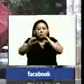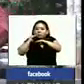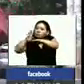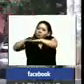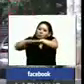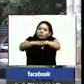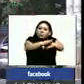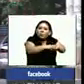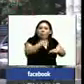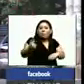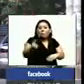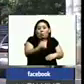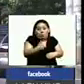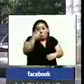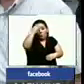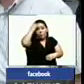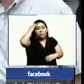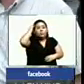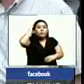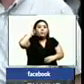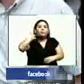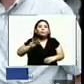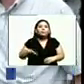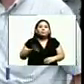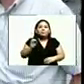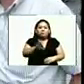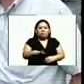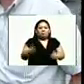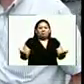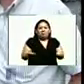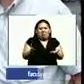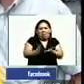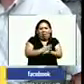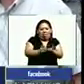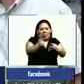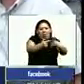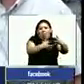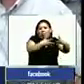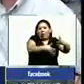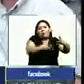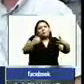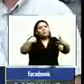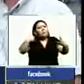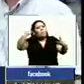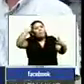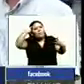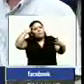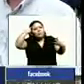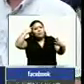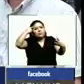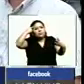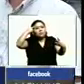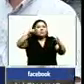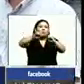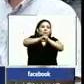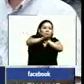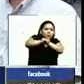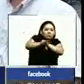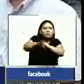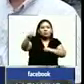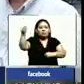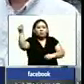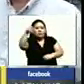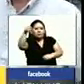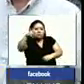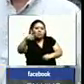perciben Algunos ciudadanos No, no se hacen cumplir Para nada Yo pienso que dentro De la publicidad La educación